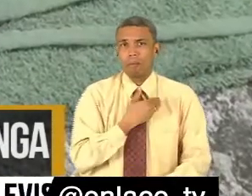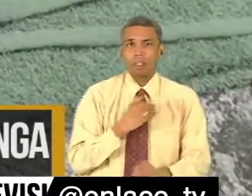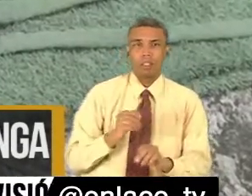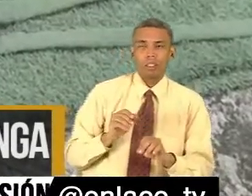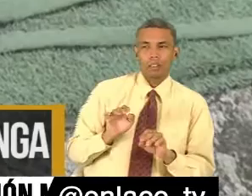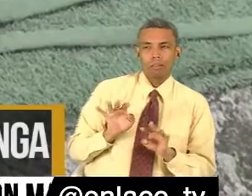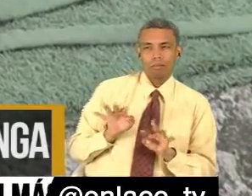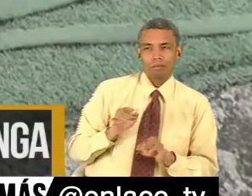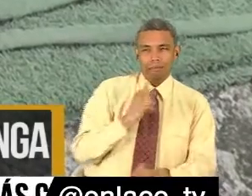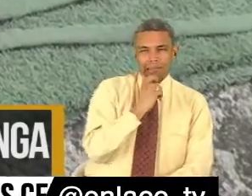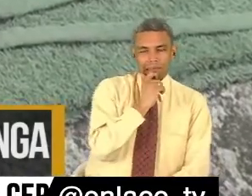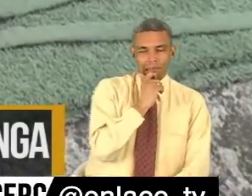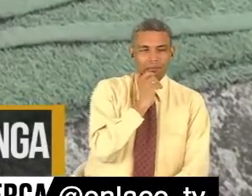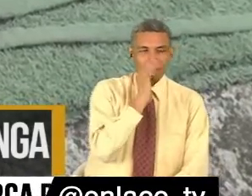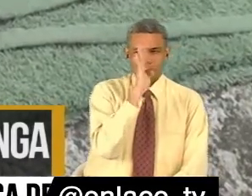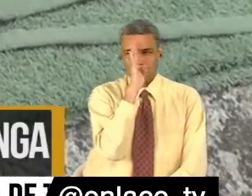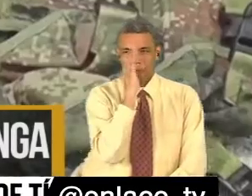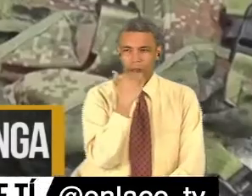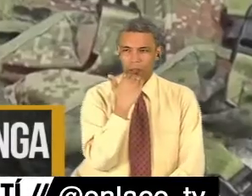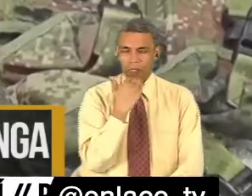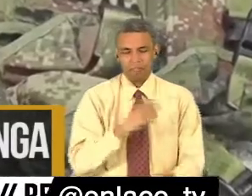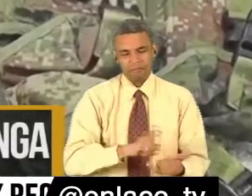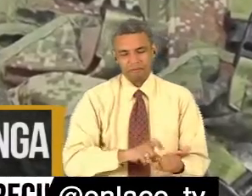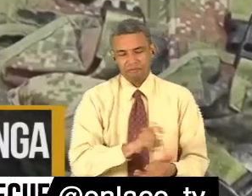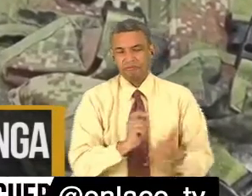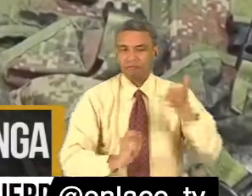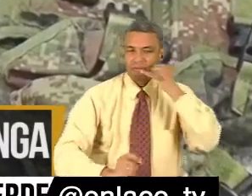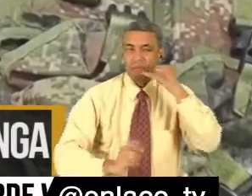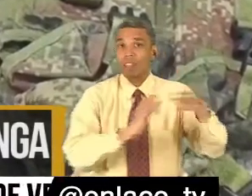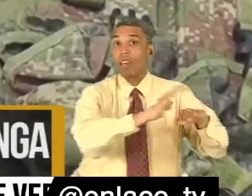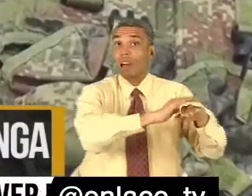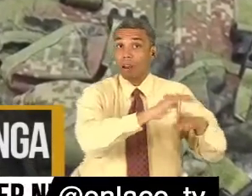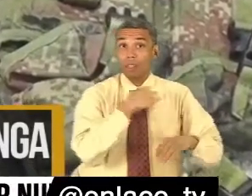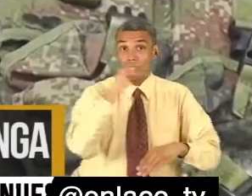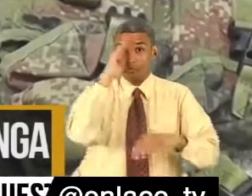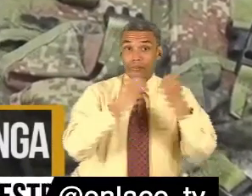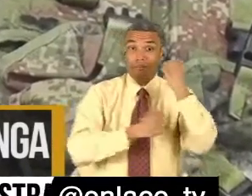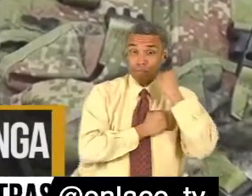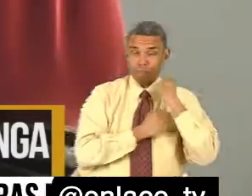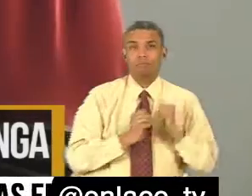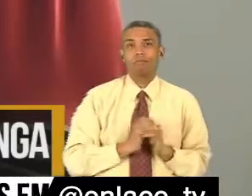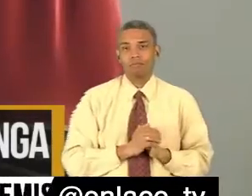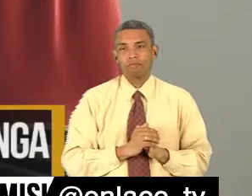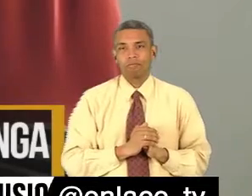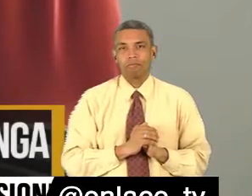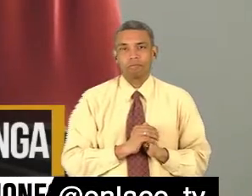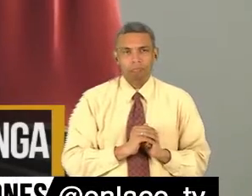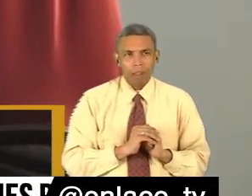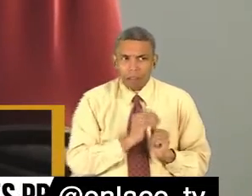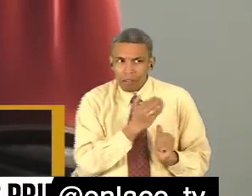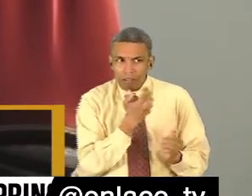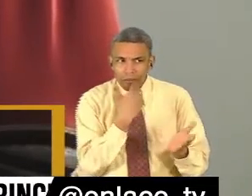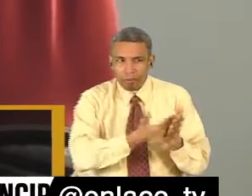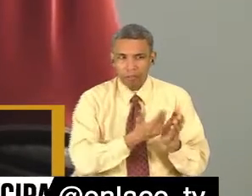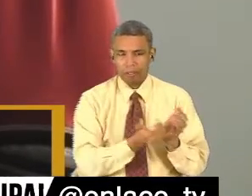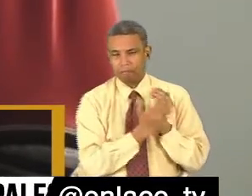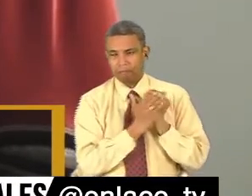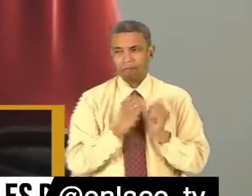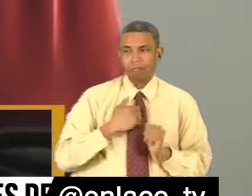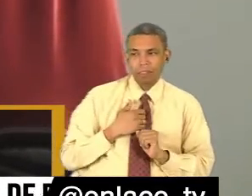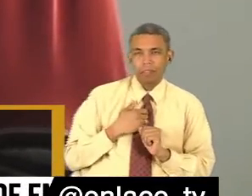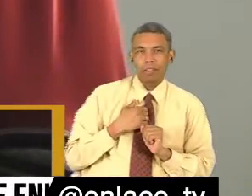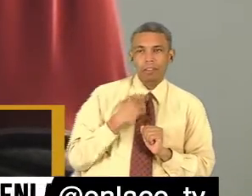el interior del país hacia la ciudad de Bucaramanga, la conoció, entabló una amistad y, de acuerdo a los gastos